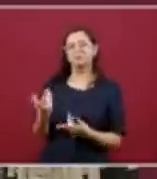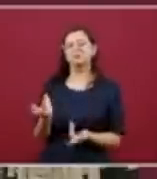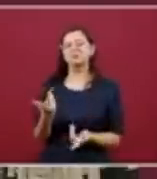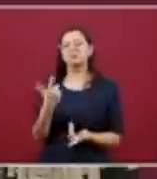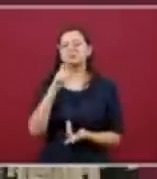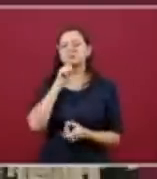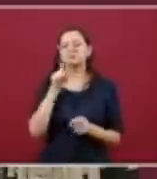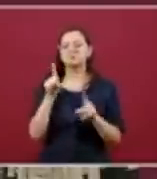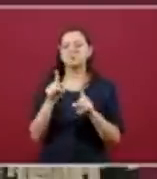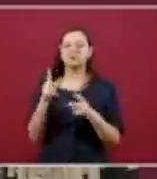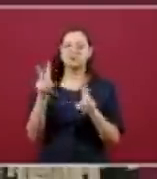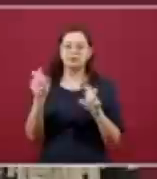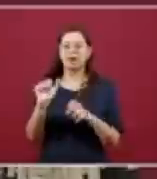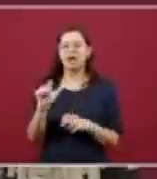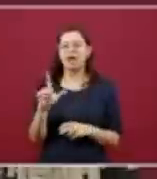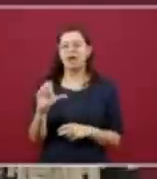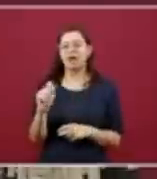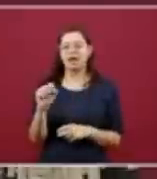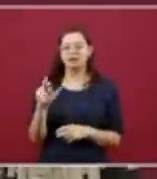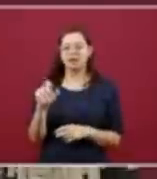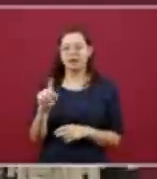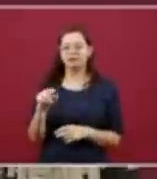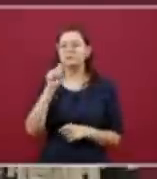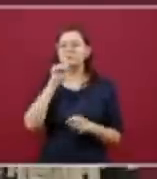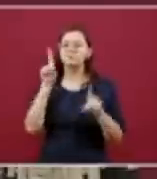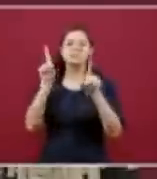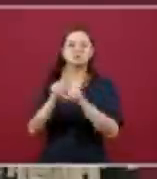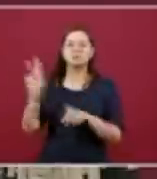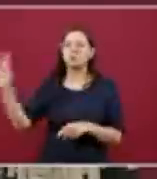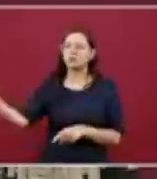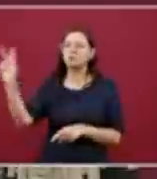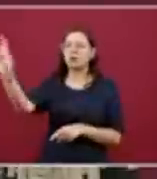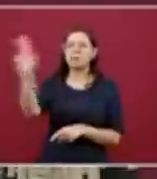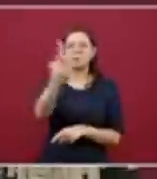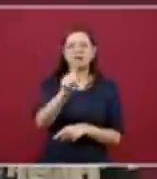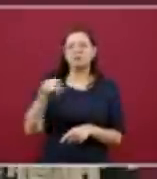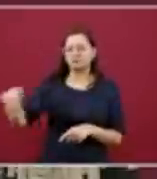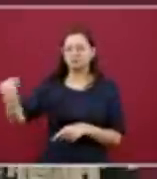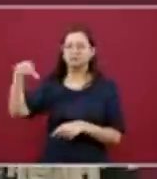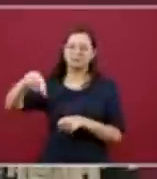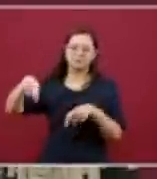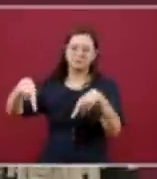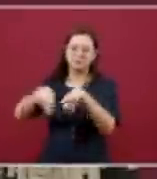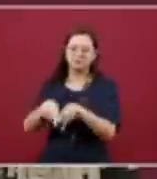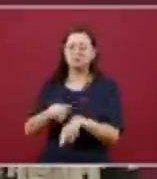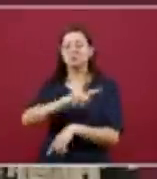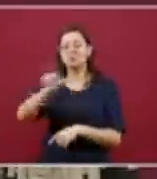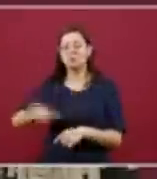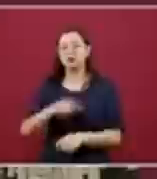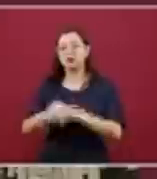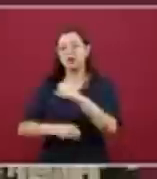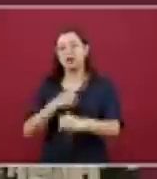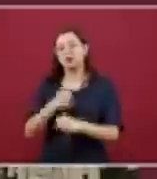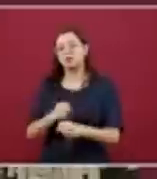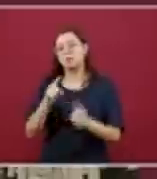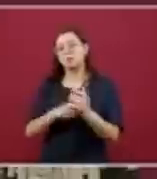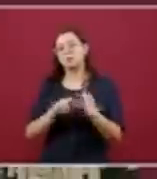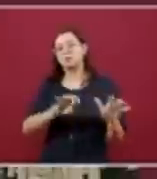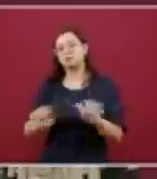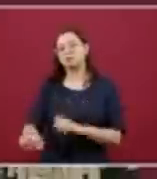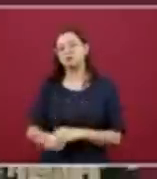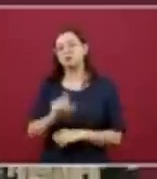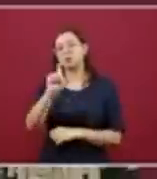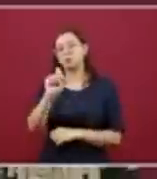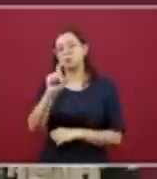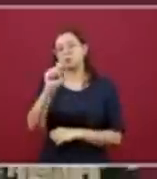en Alcatraz, y era similar esa tendencia. En el 20, el presidente Álvaro Obregón mandó encarcelar